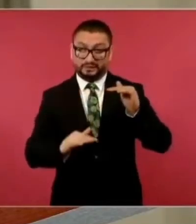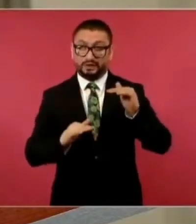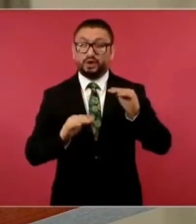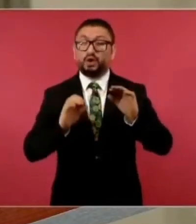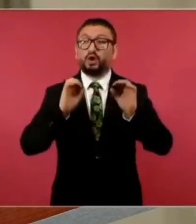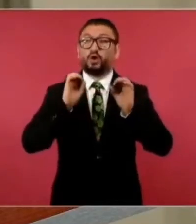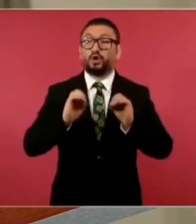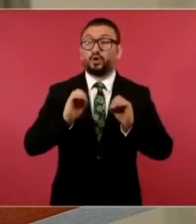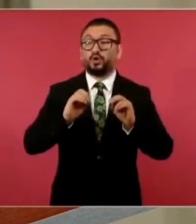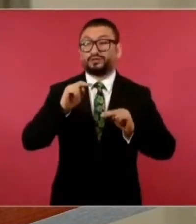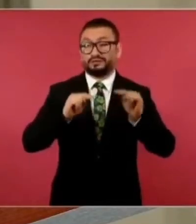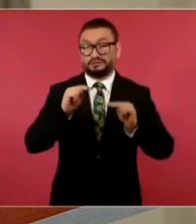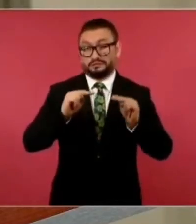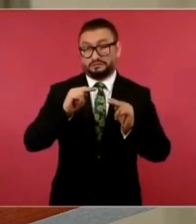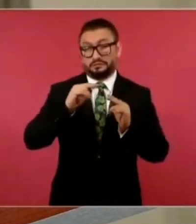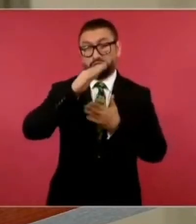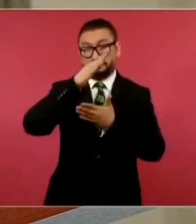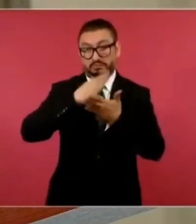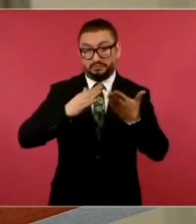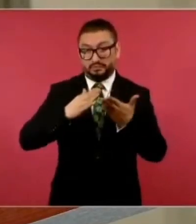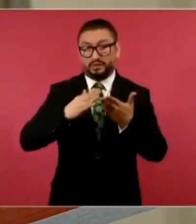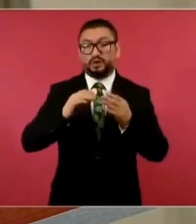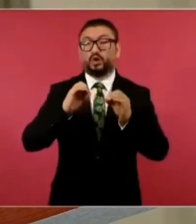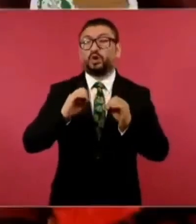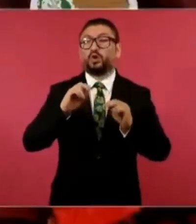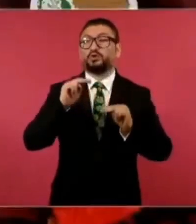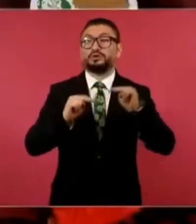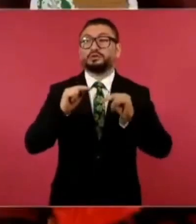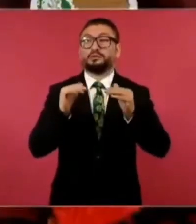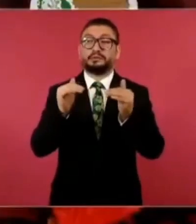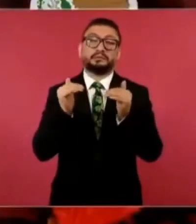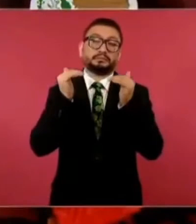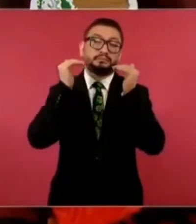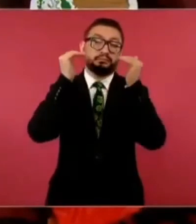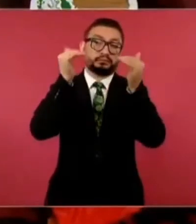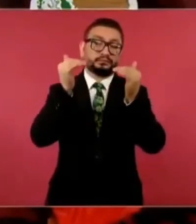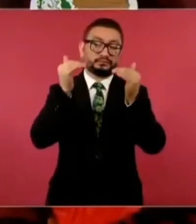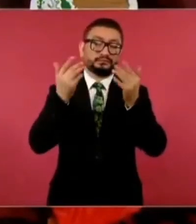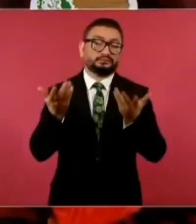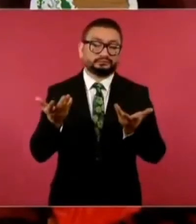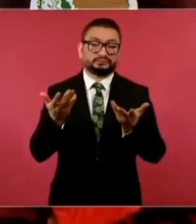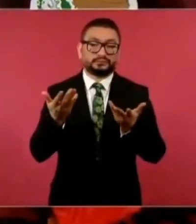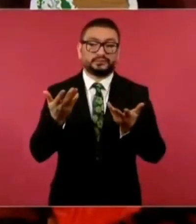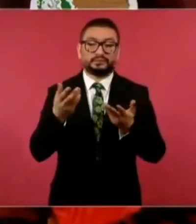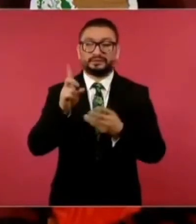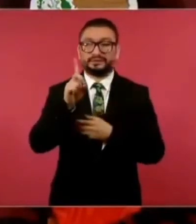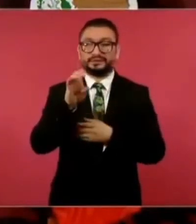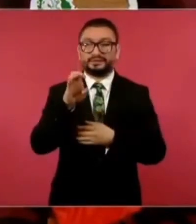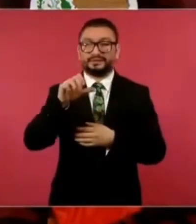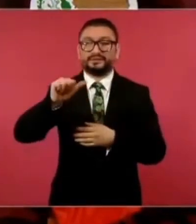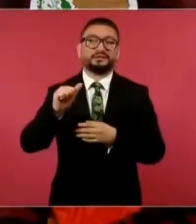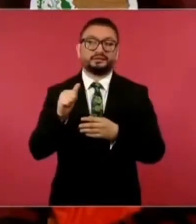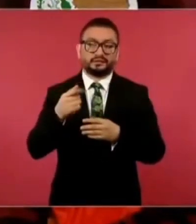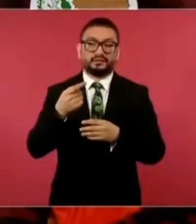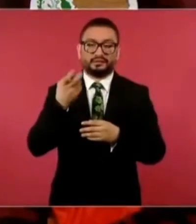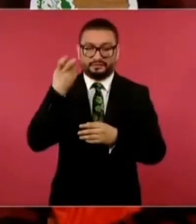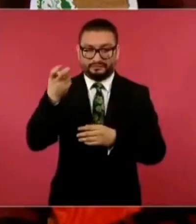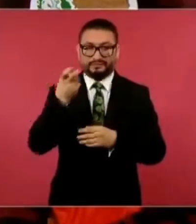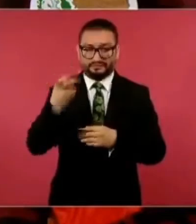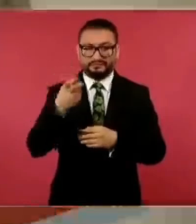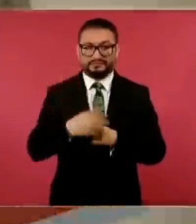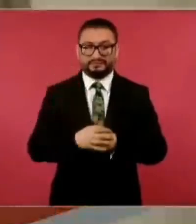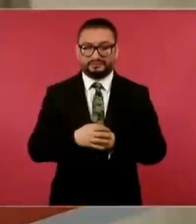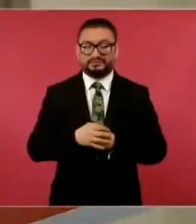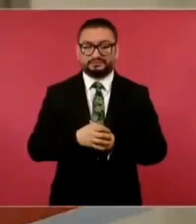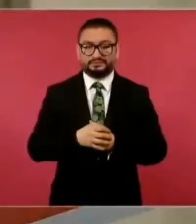los de en medio o los de arriba de la DEA. Hay que